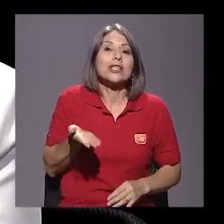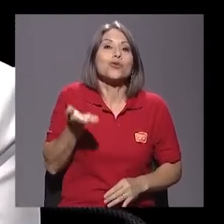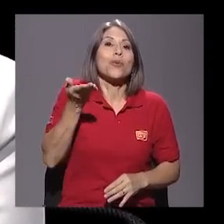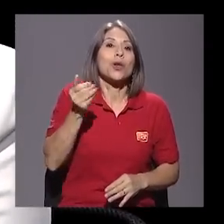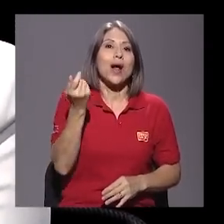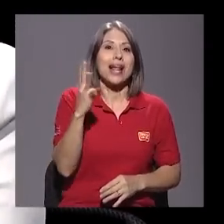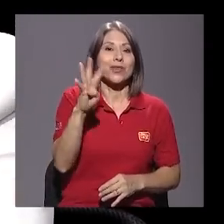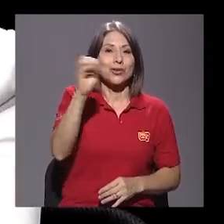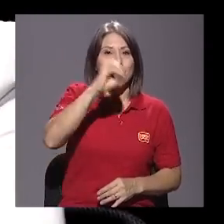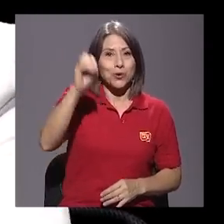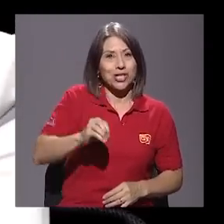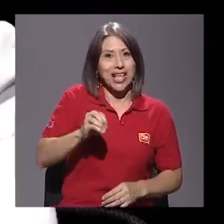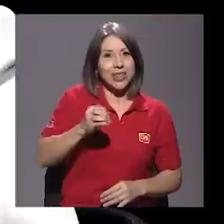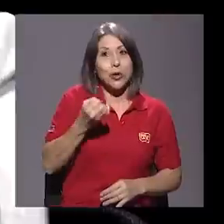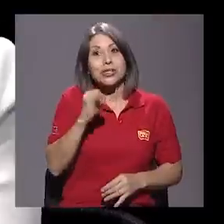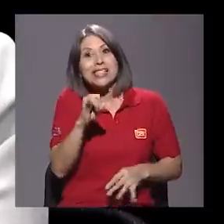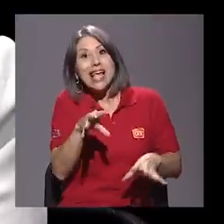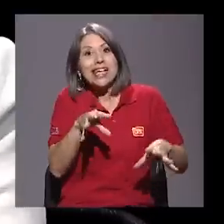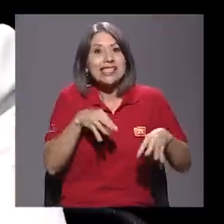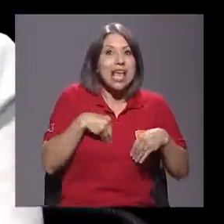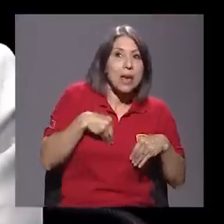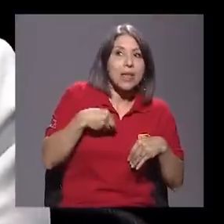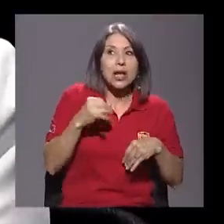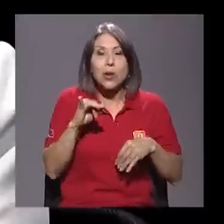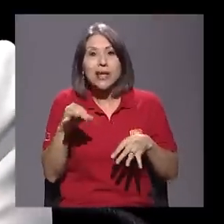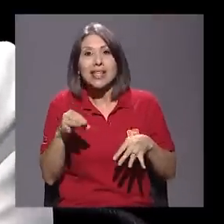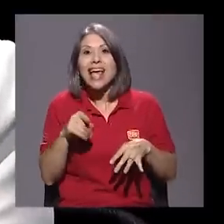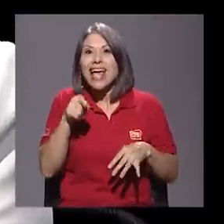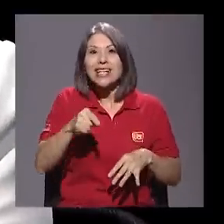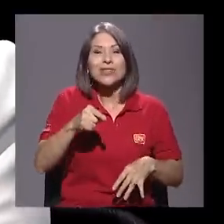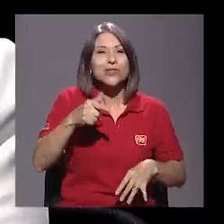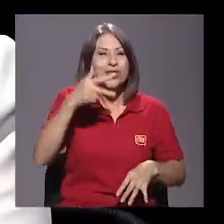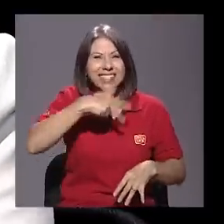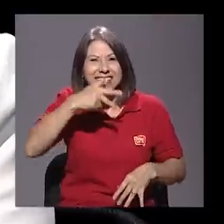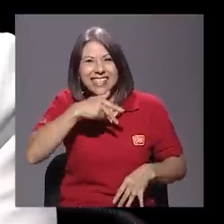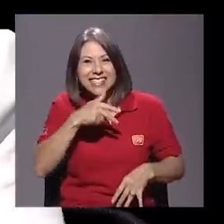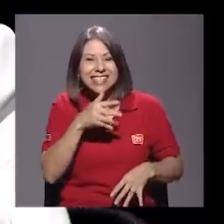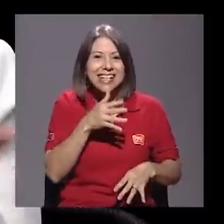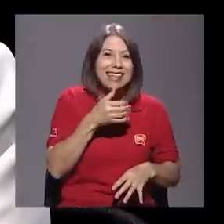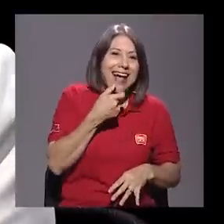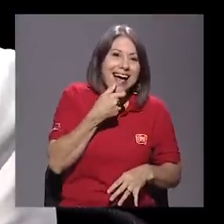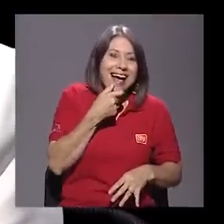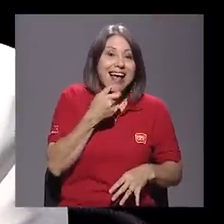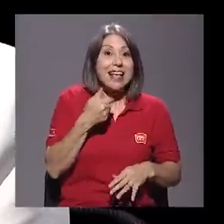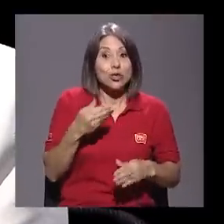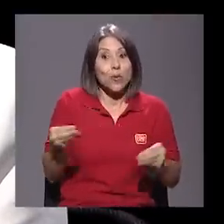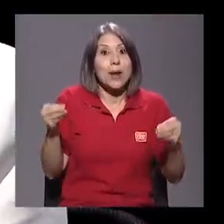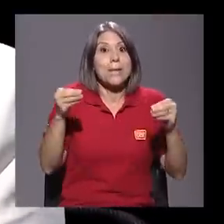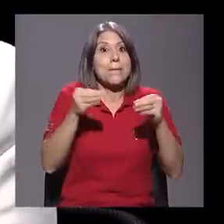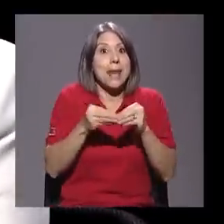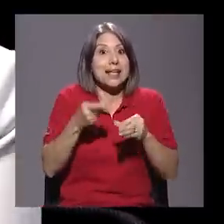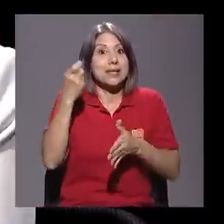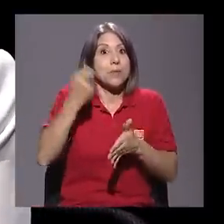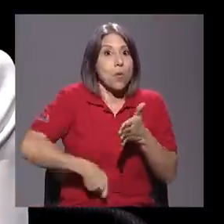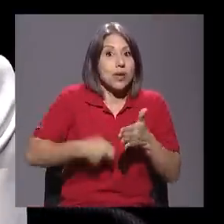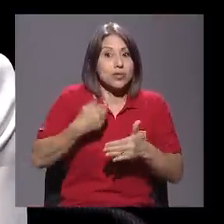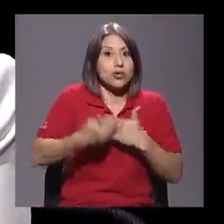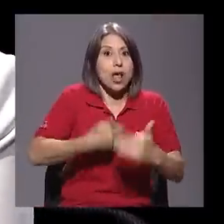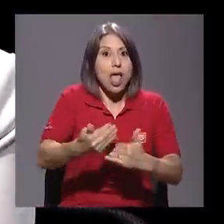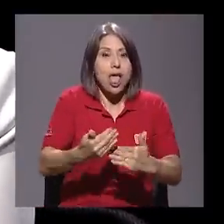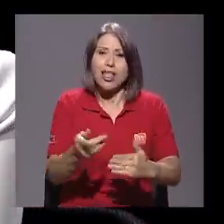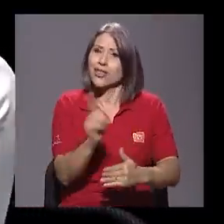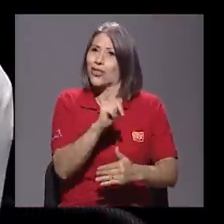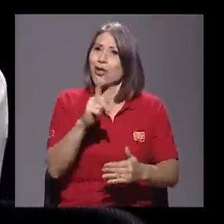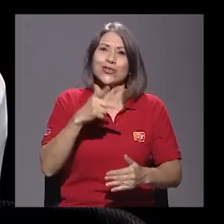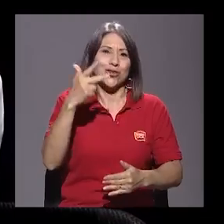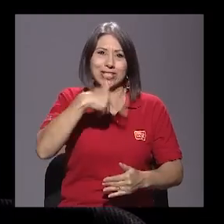o Y cosa. Vamos a ver, esos chistes sobre más impuestos regresivos no son chistes en la práctica. Nosotros tendríamos que pensar